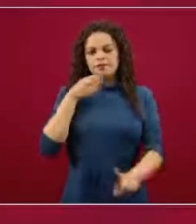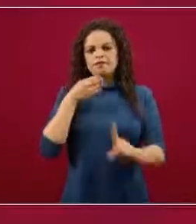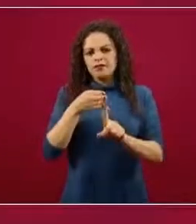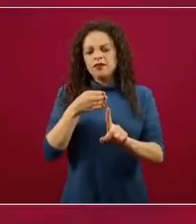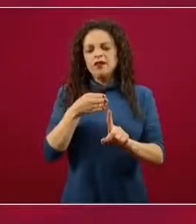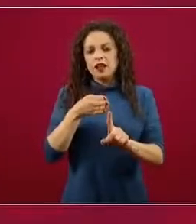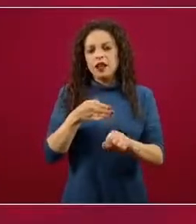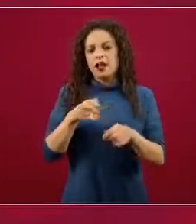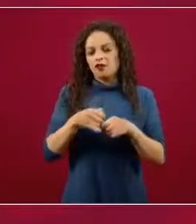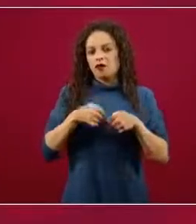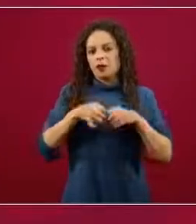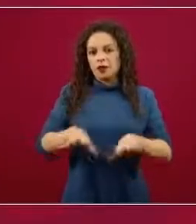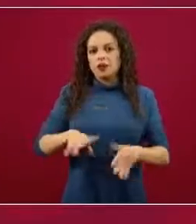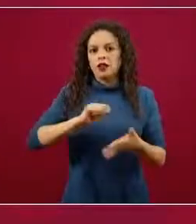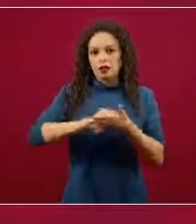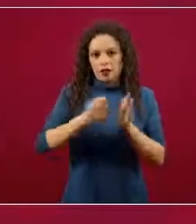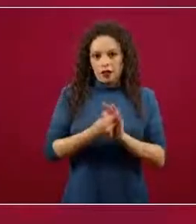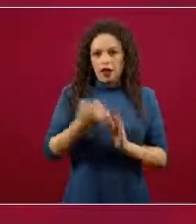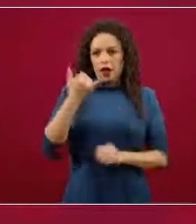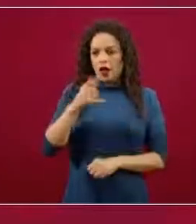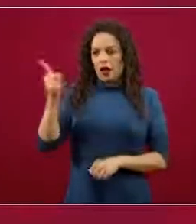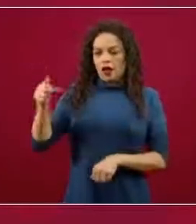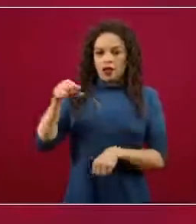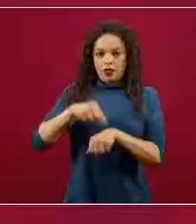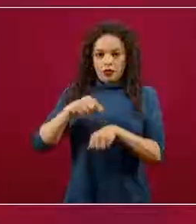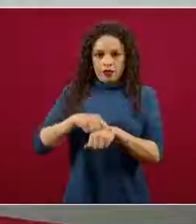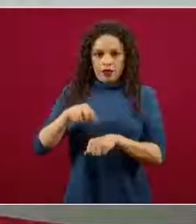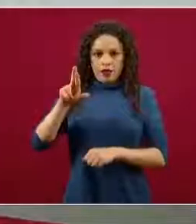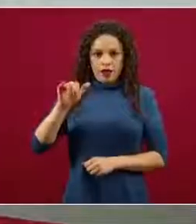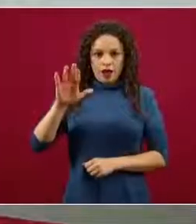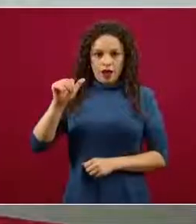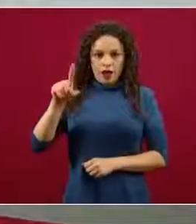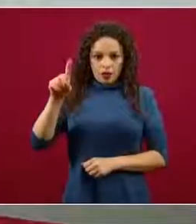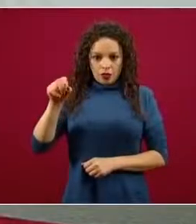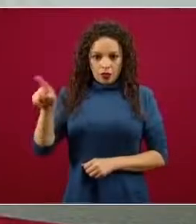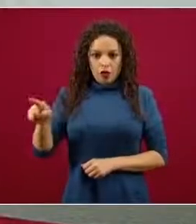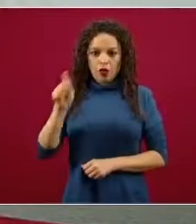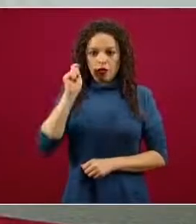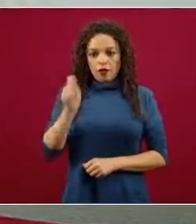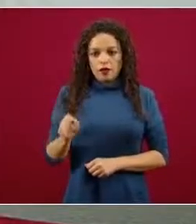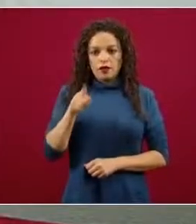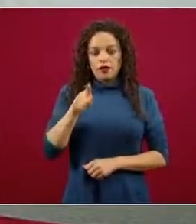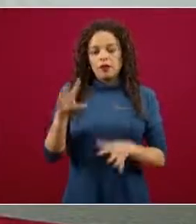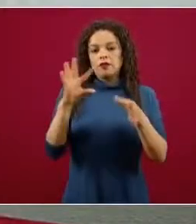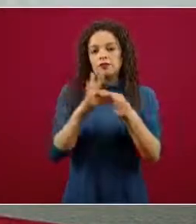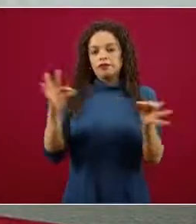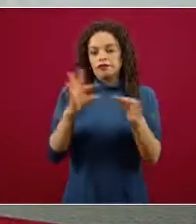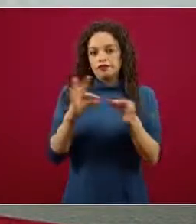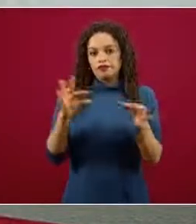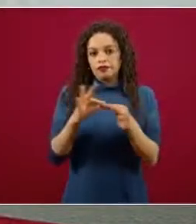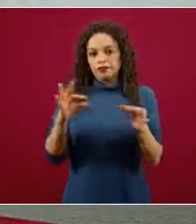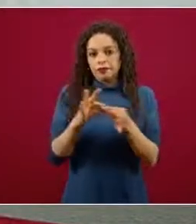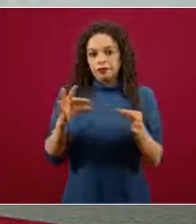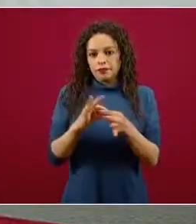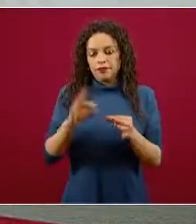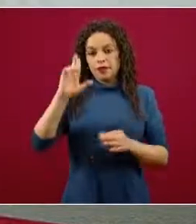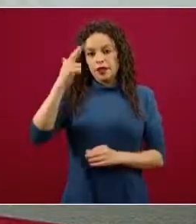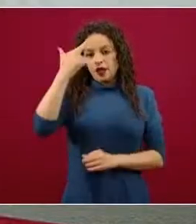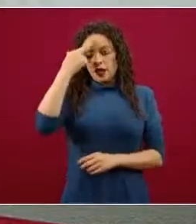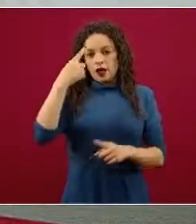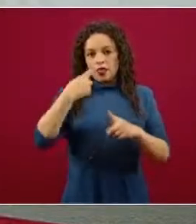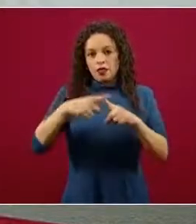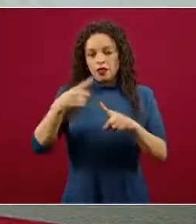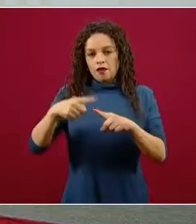Ricardo Cortés Alcalá, director de Promoción de la Salud, nos comentará o nos ayudará a recordar algunos de